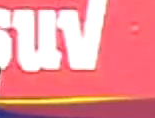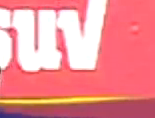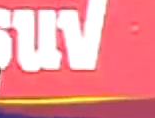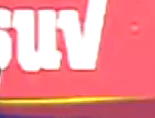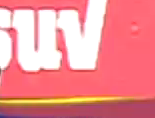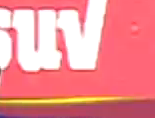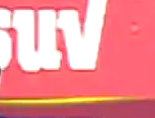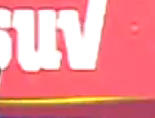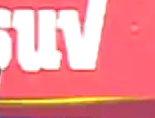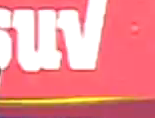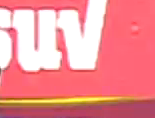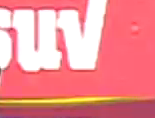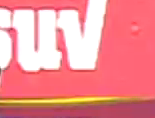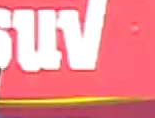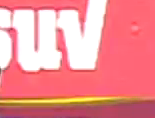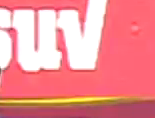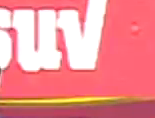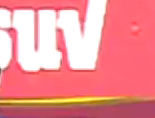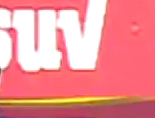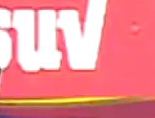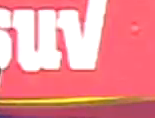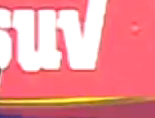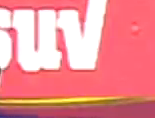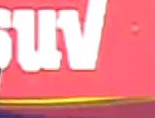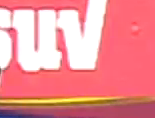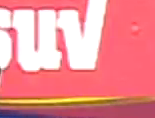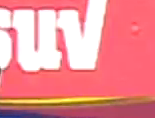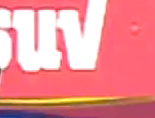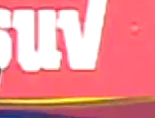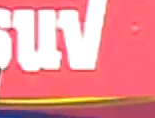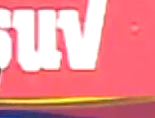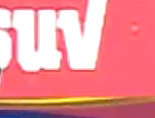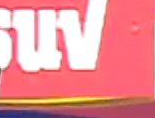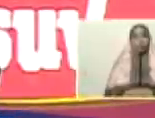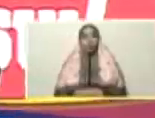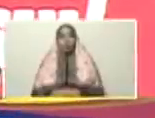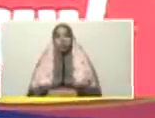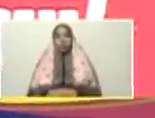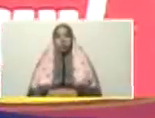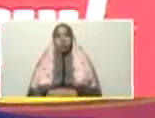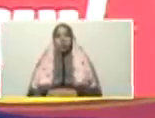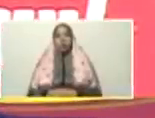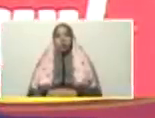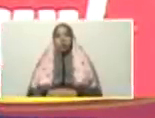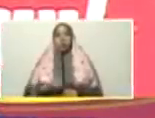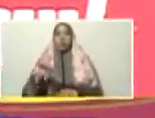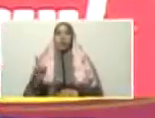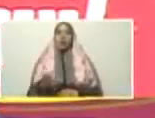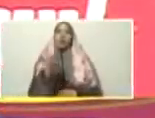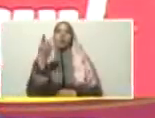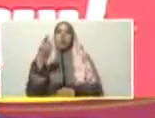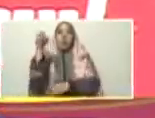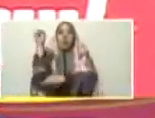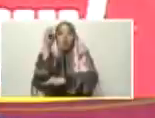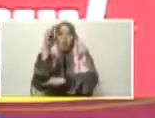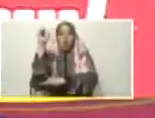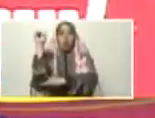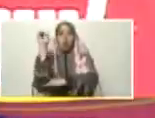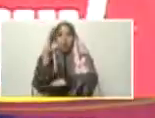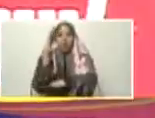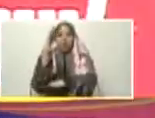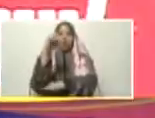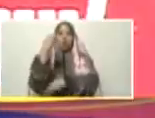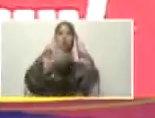congreso el cuarto congreso de la juventud el primer congreso lo presidió el comandante hugo